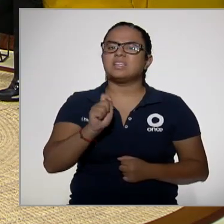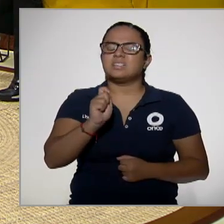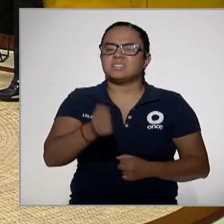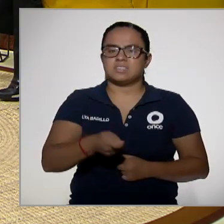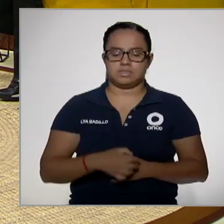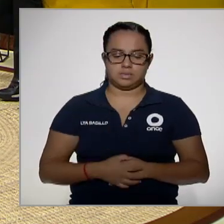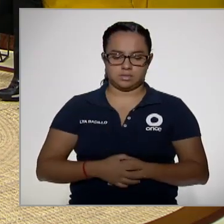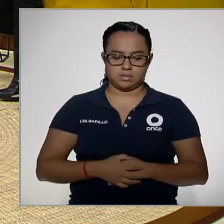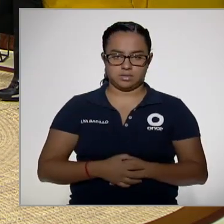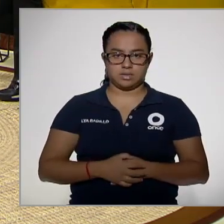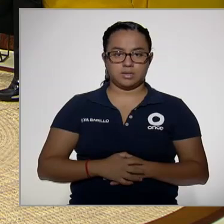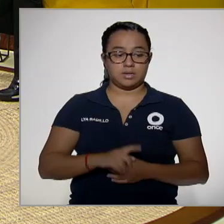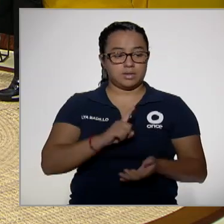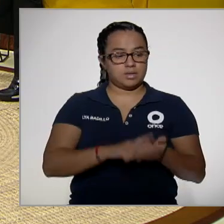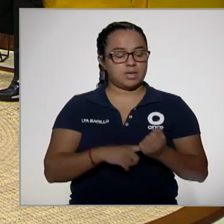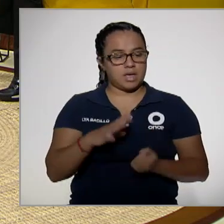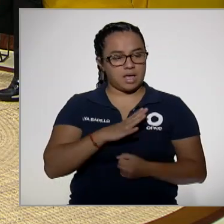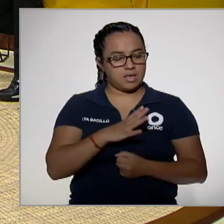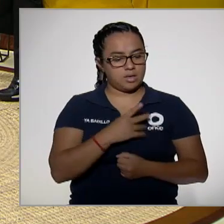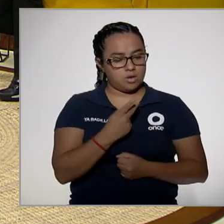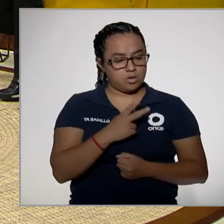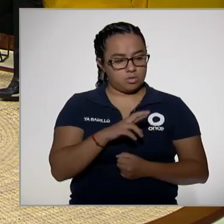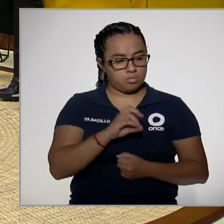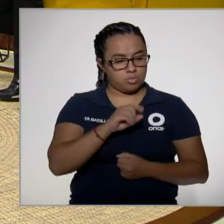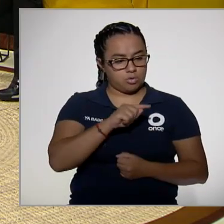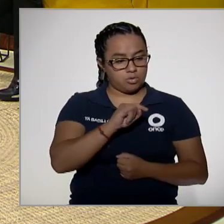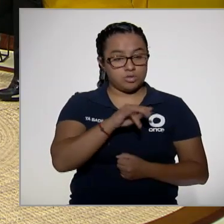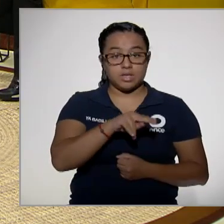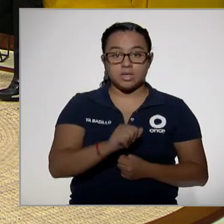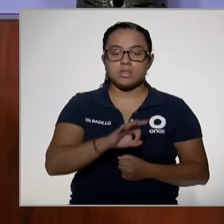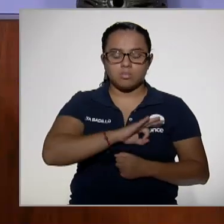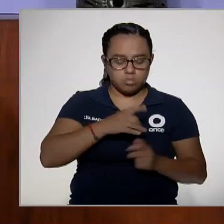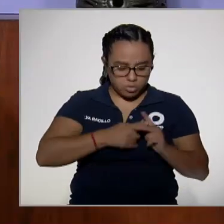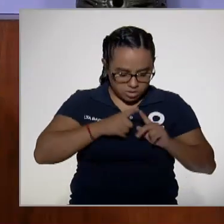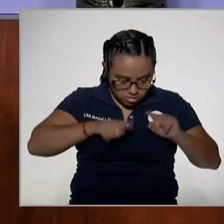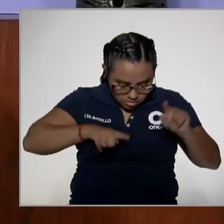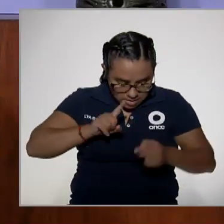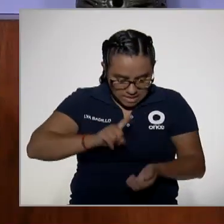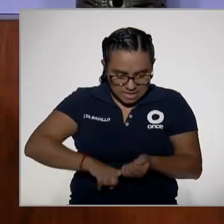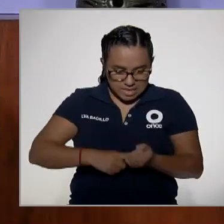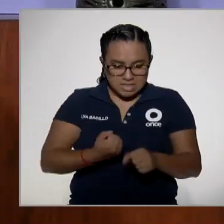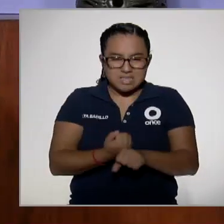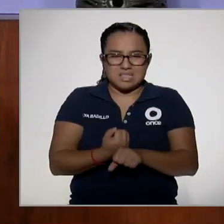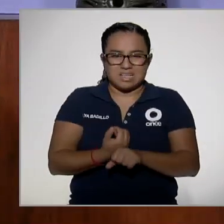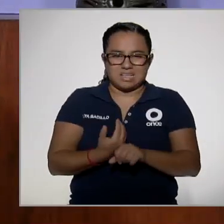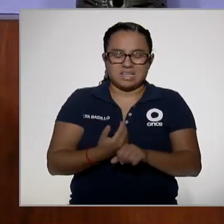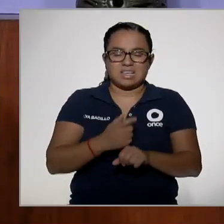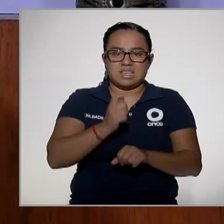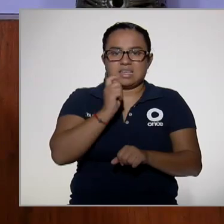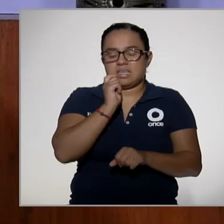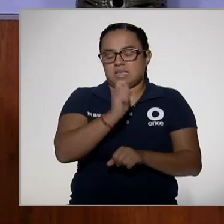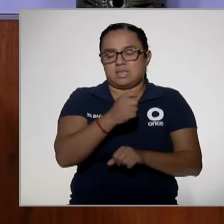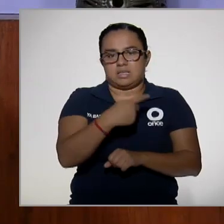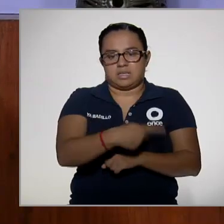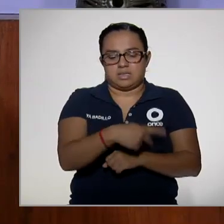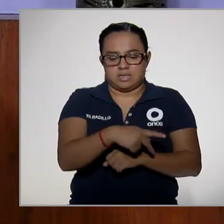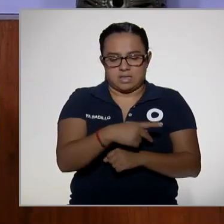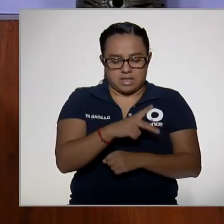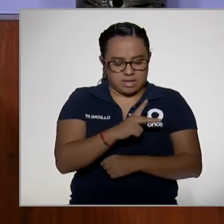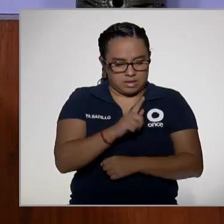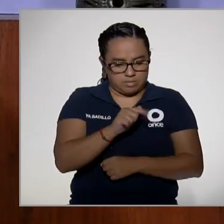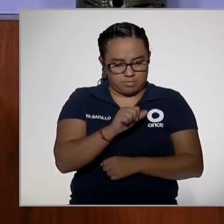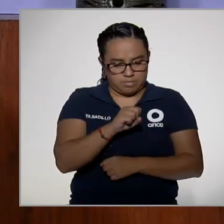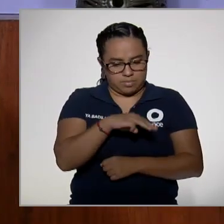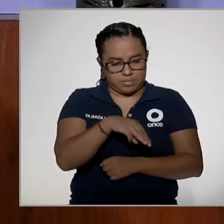las globulina son proteínas que se pueden medir en la sangre como explica a ver es parte el componente del plasma